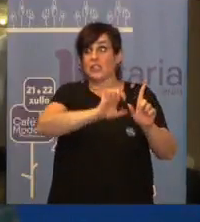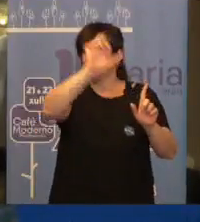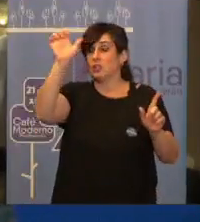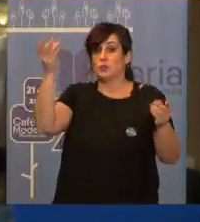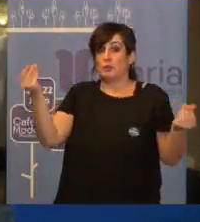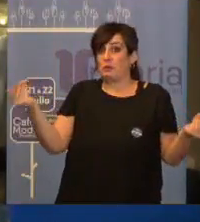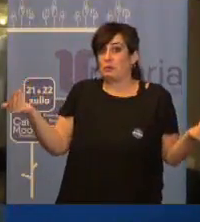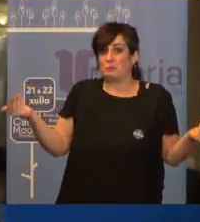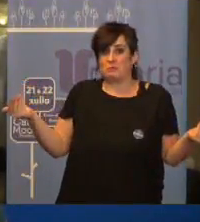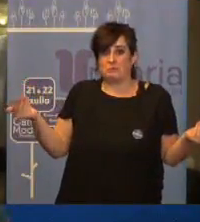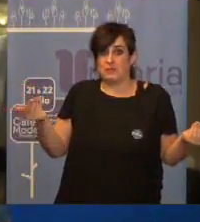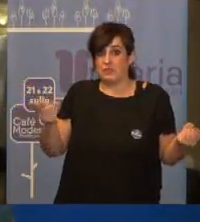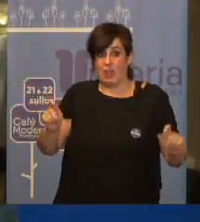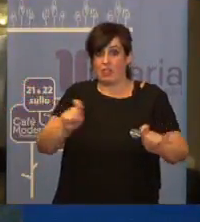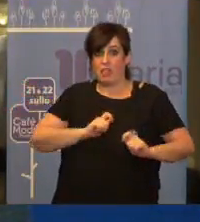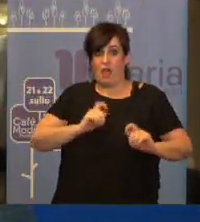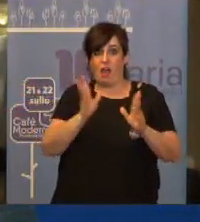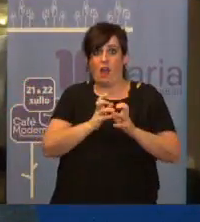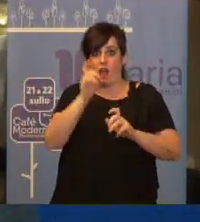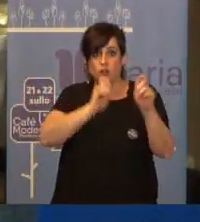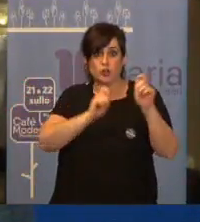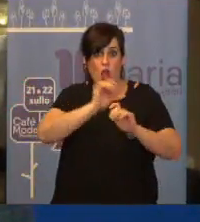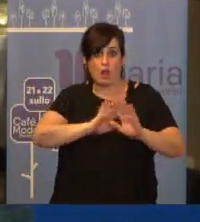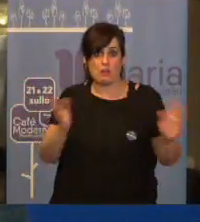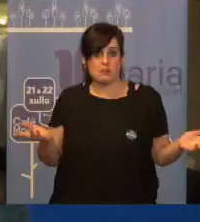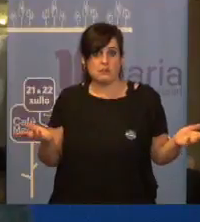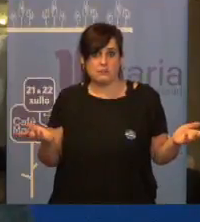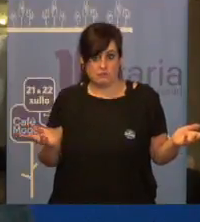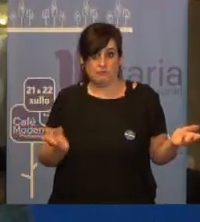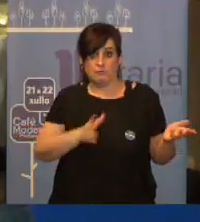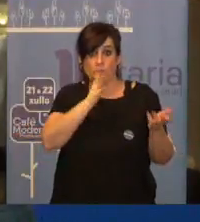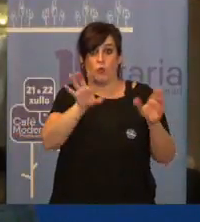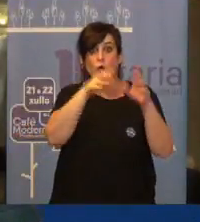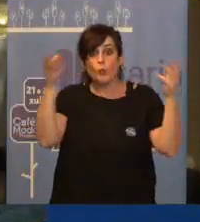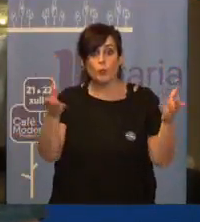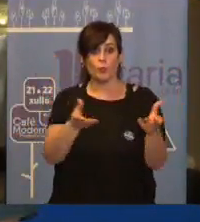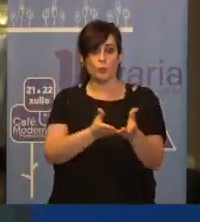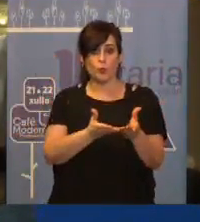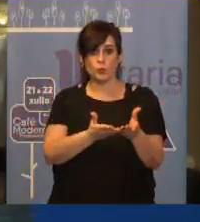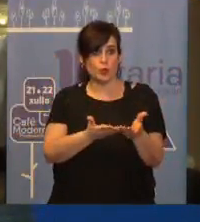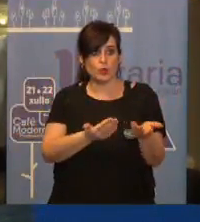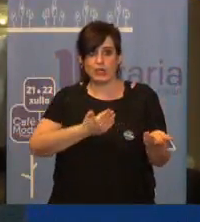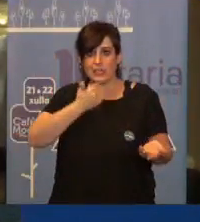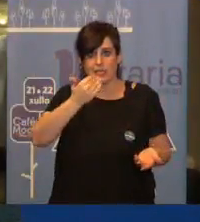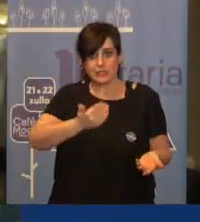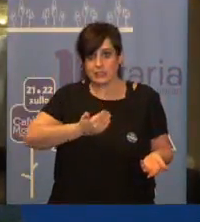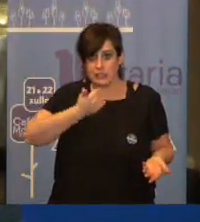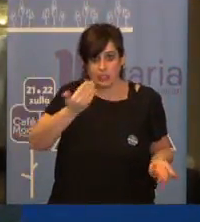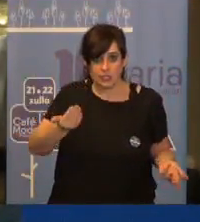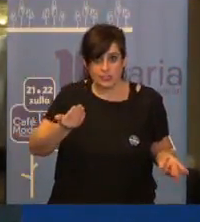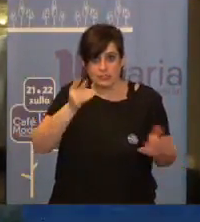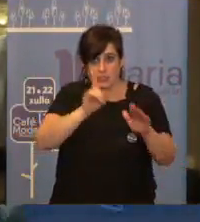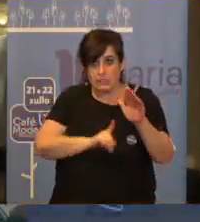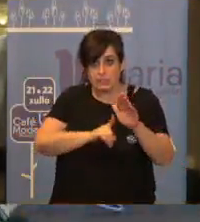de chorar, por decirlo de outro momento. O planeta, por así decir, está clausurando o seu horizonte